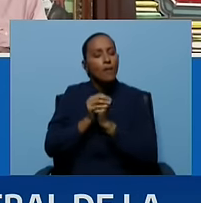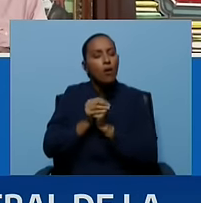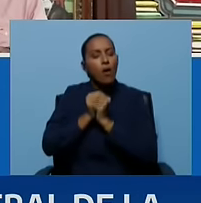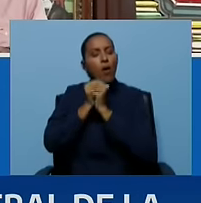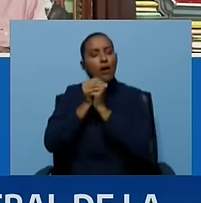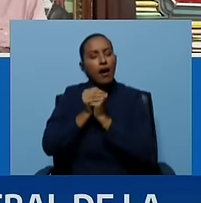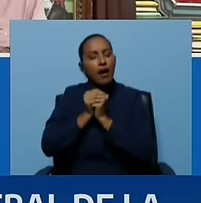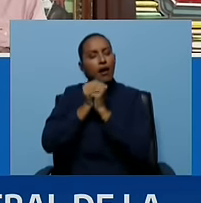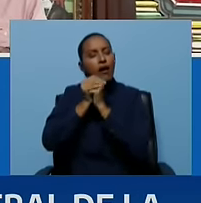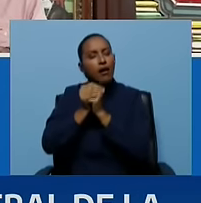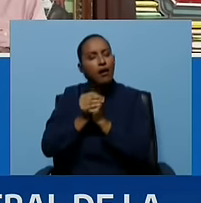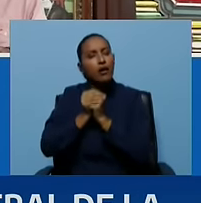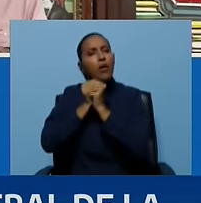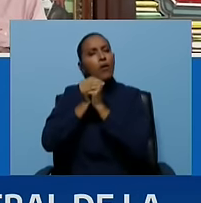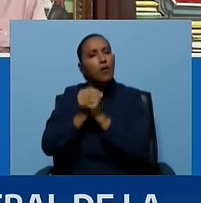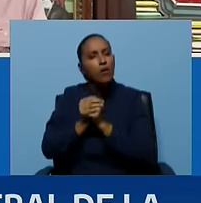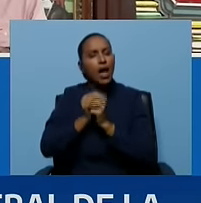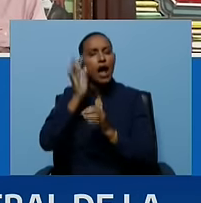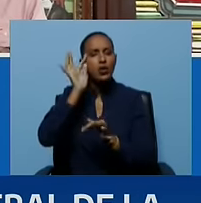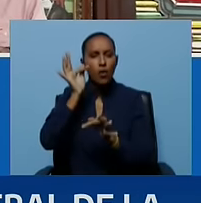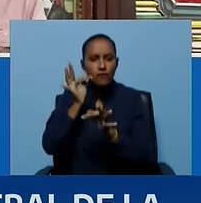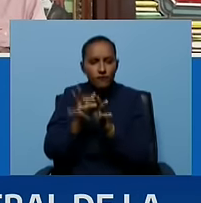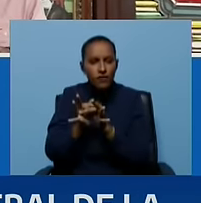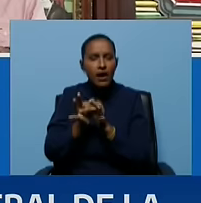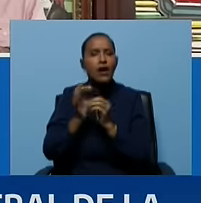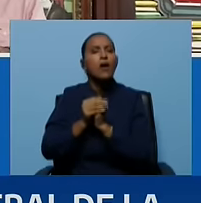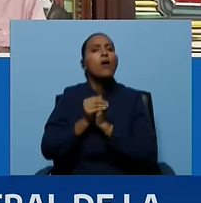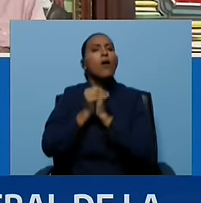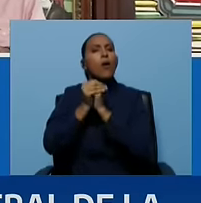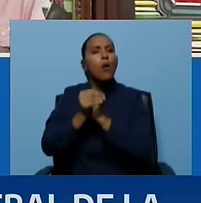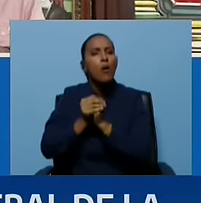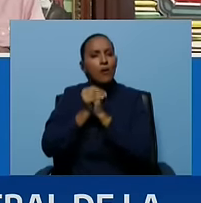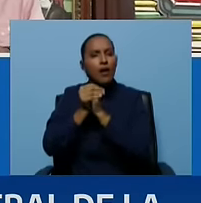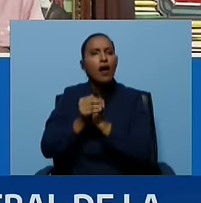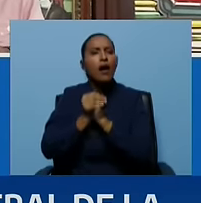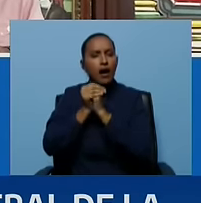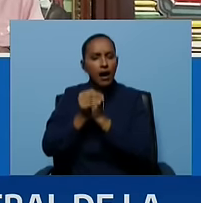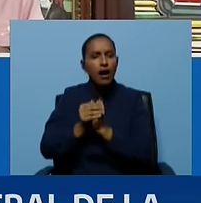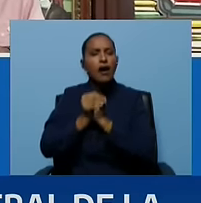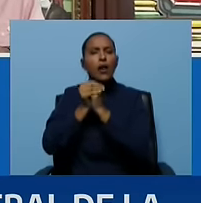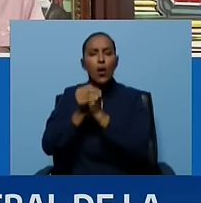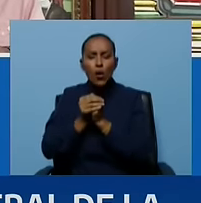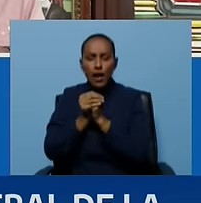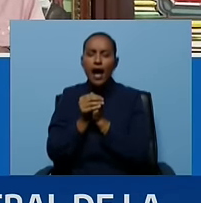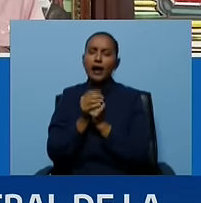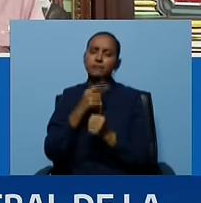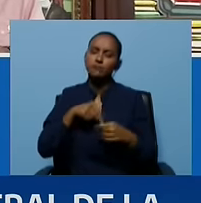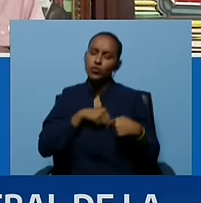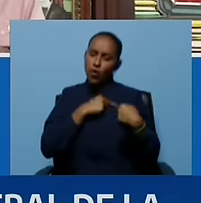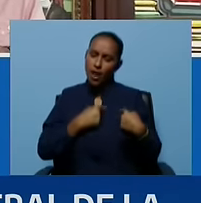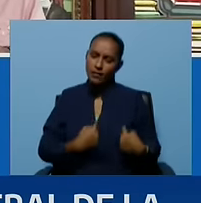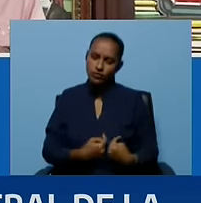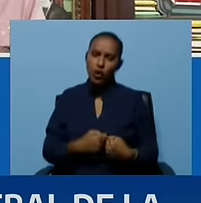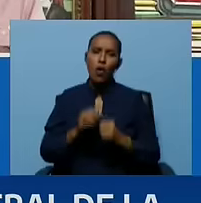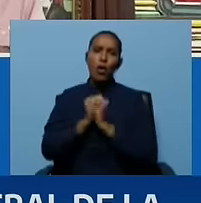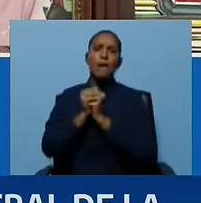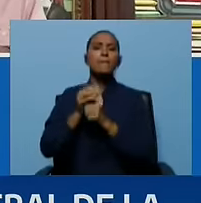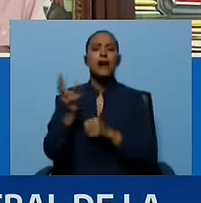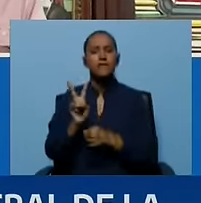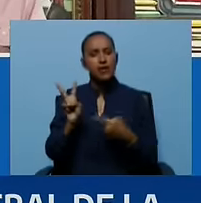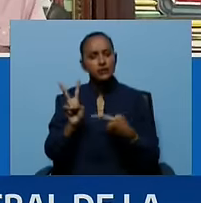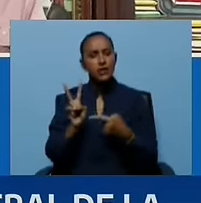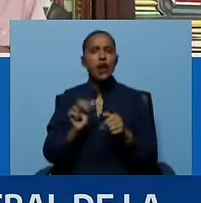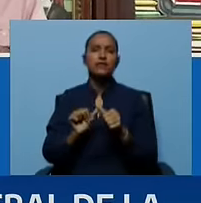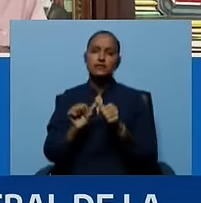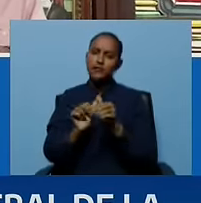fe, con el corazón puro, para que sigan llegando bendiciones a Venezuela y sigamos triunfando por